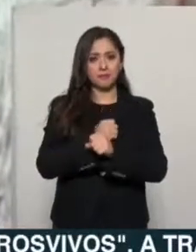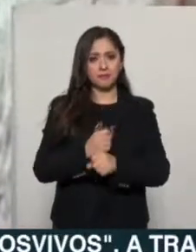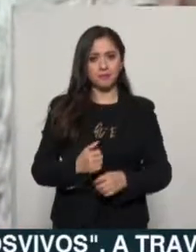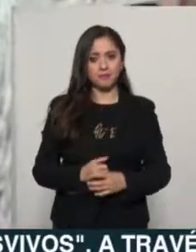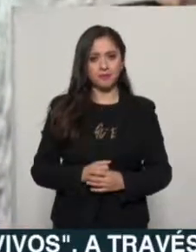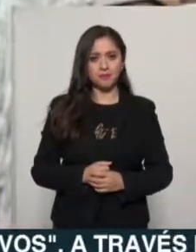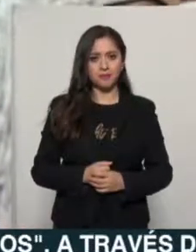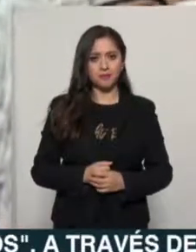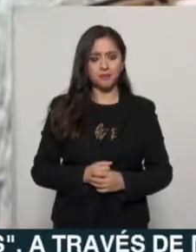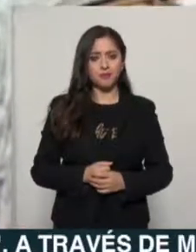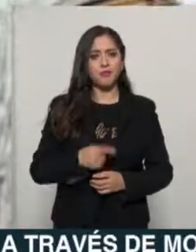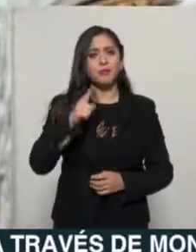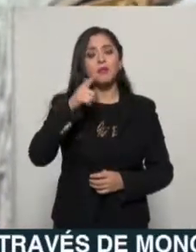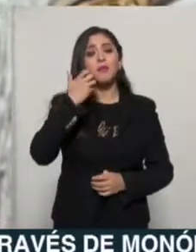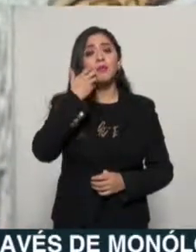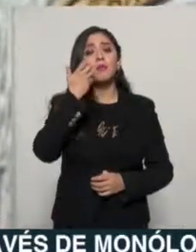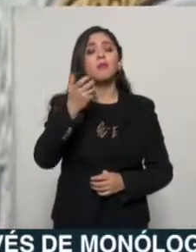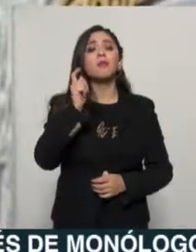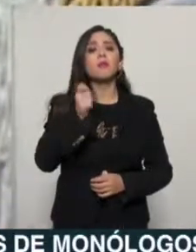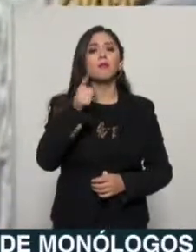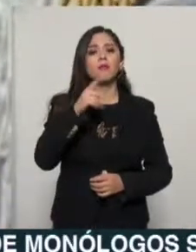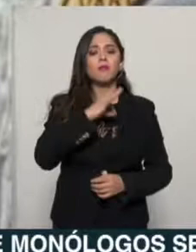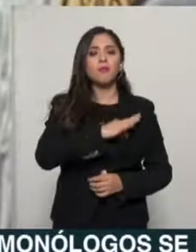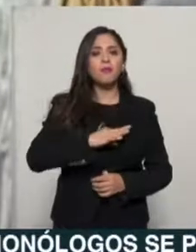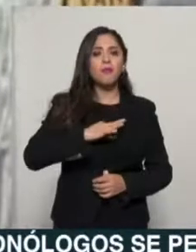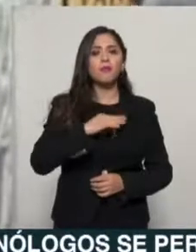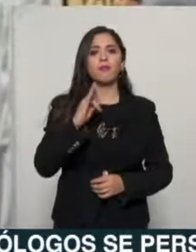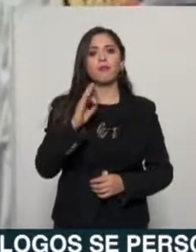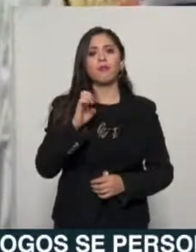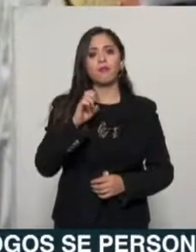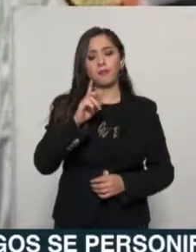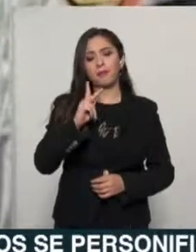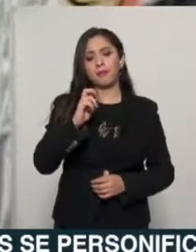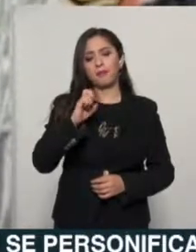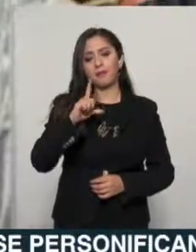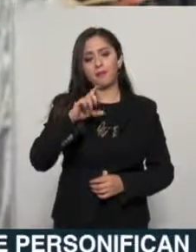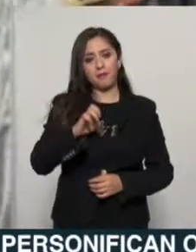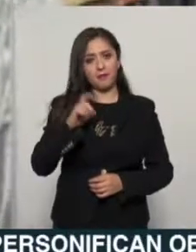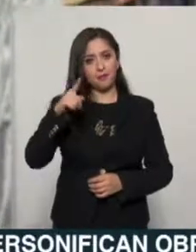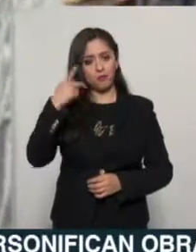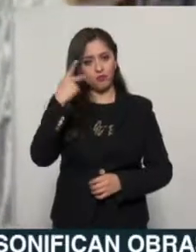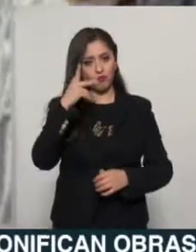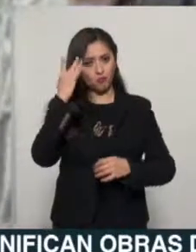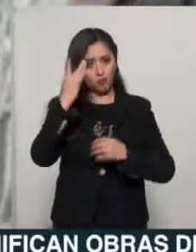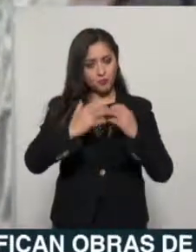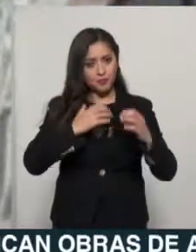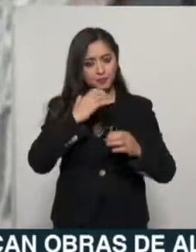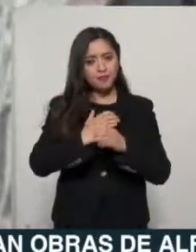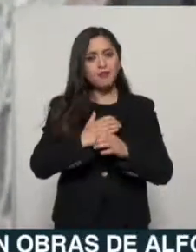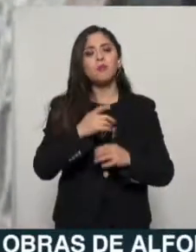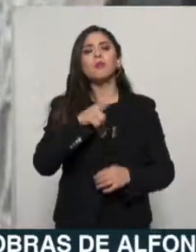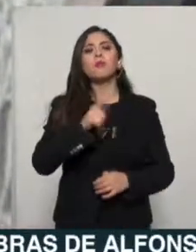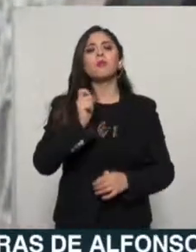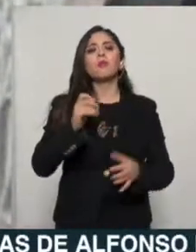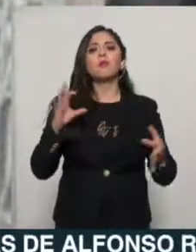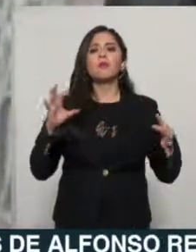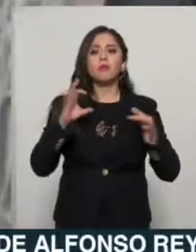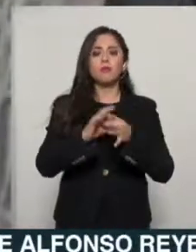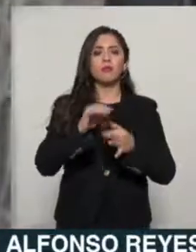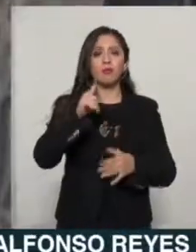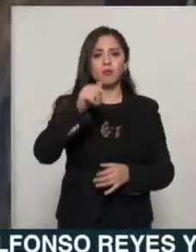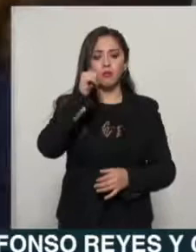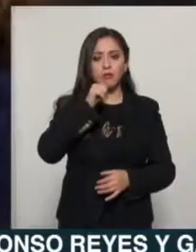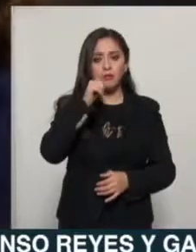E queria felicitar Pelé por mais esse cumpleaños, com muita saúde e que Deus a